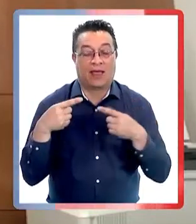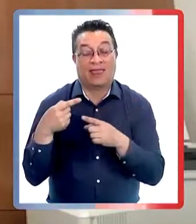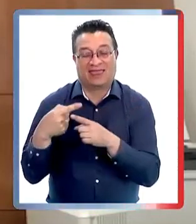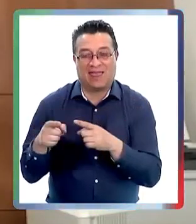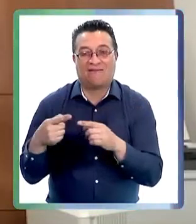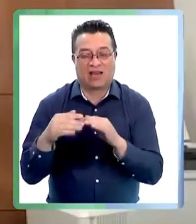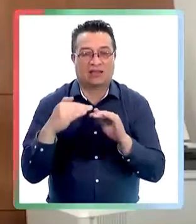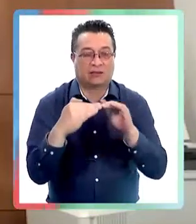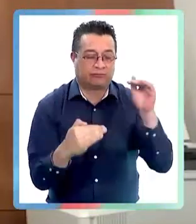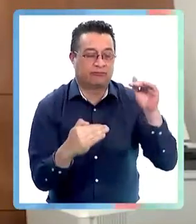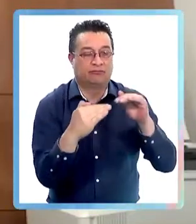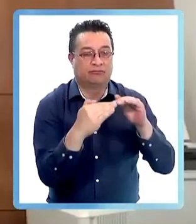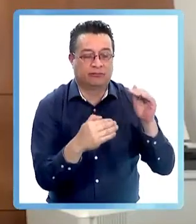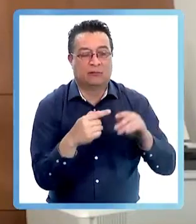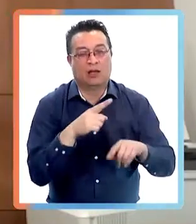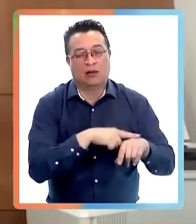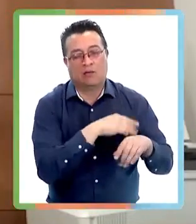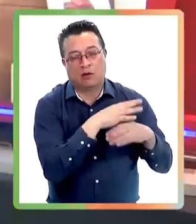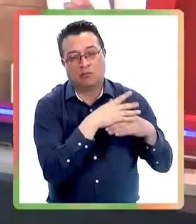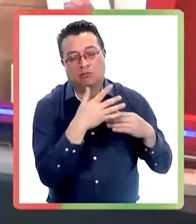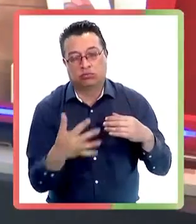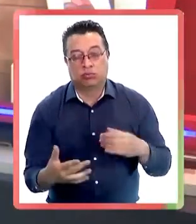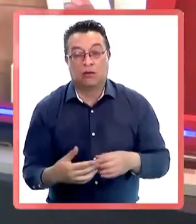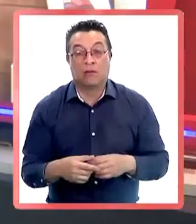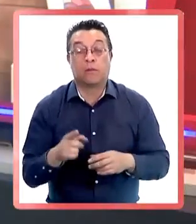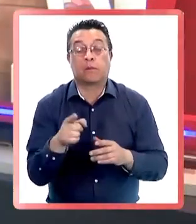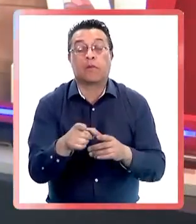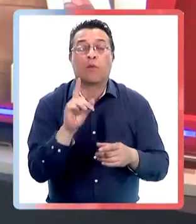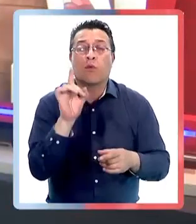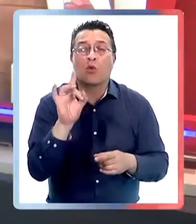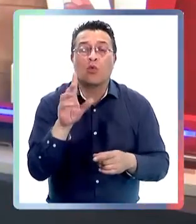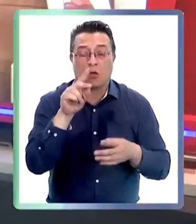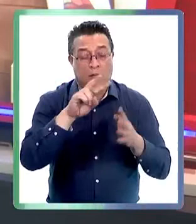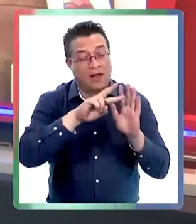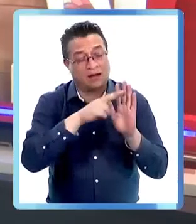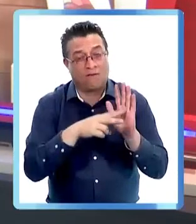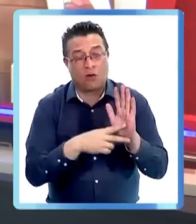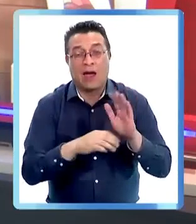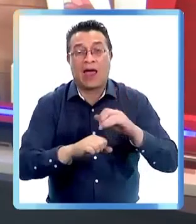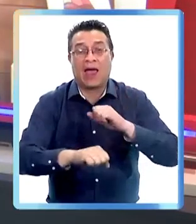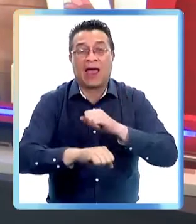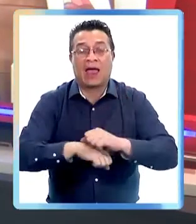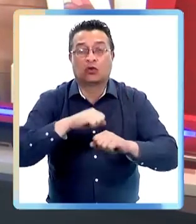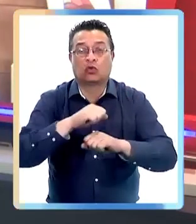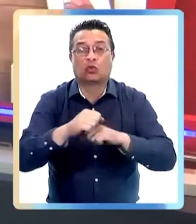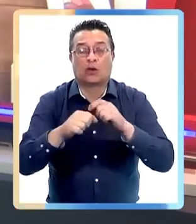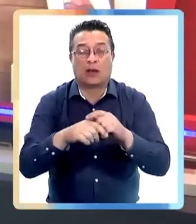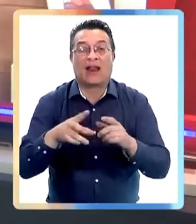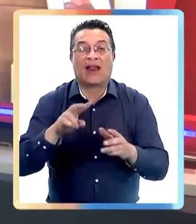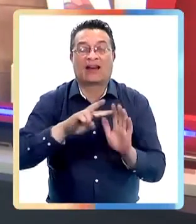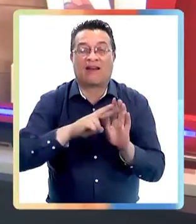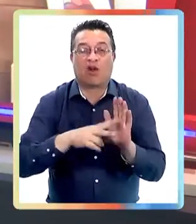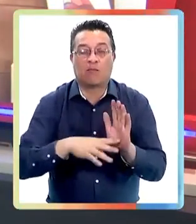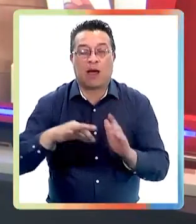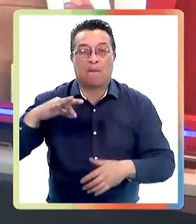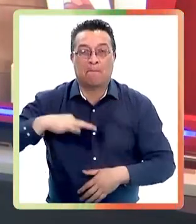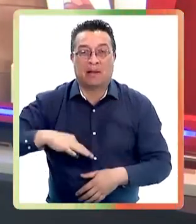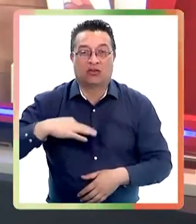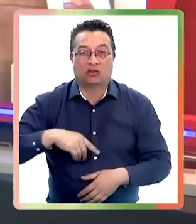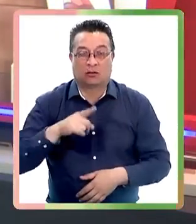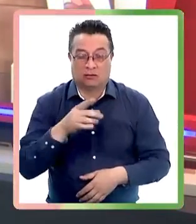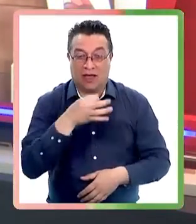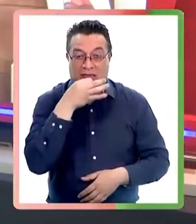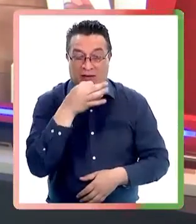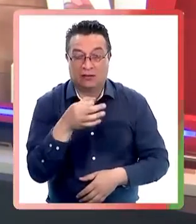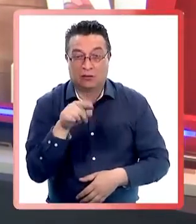las diferencias que hemos tenido durante tanto tiempo. Una de las reformas estructurales base de este gobierno es la reforma de las pensiones, usted lo mencionaba, pero